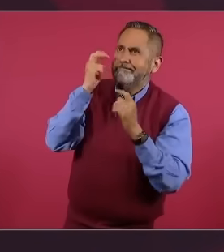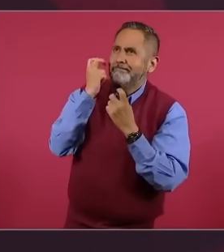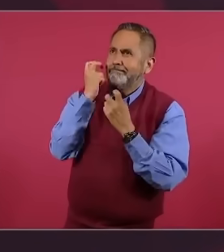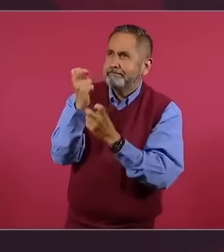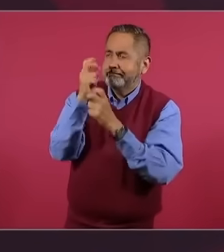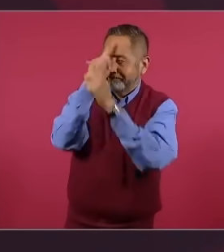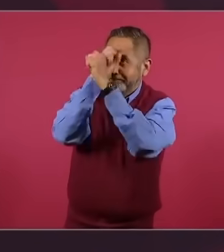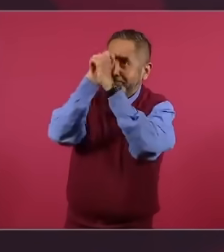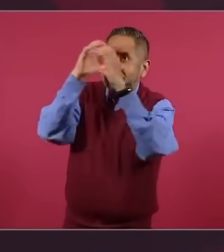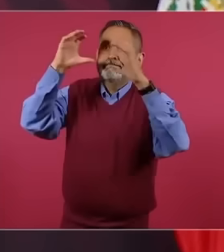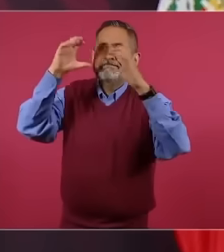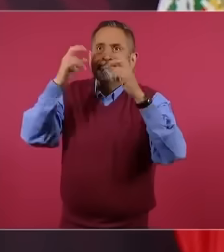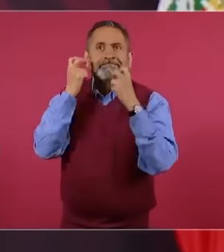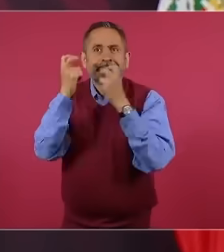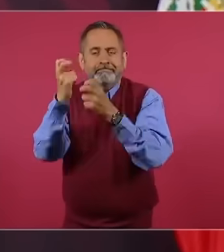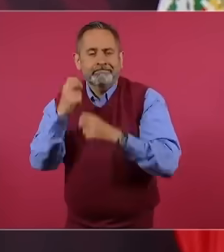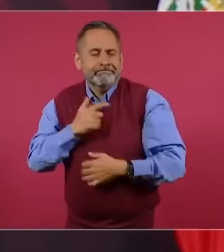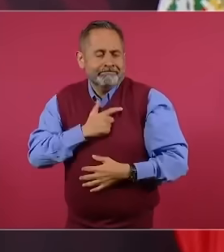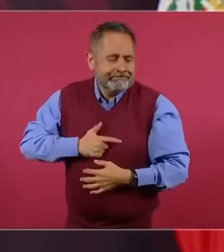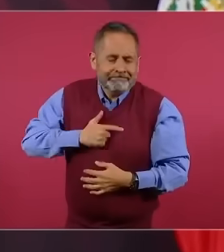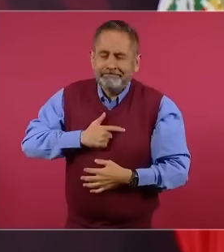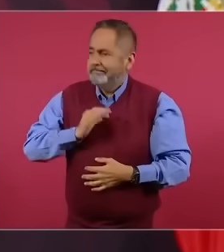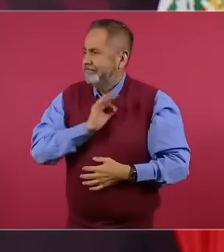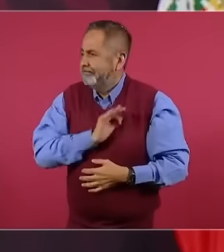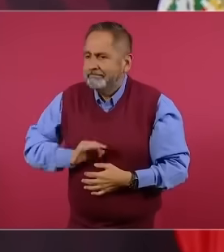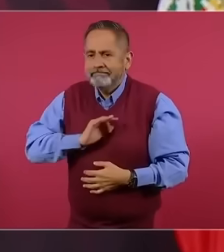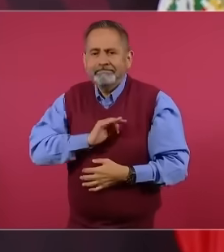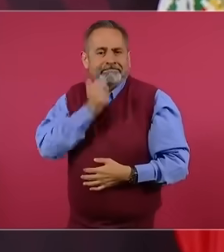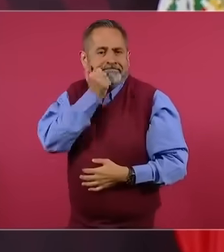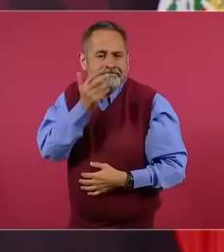de alcanzar la felicidad, de